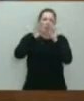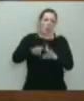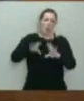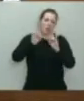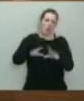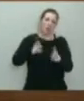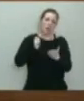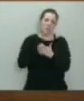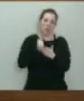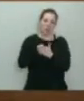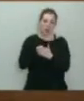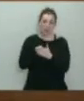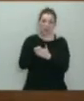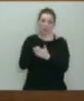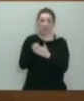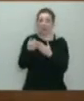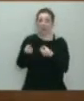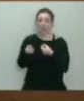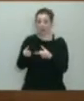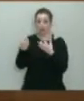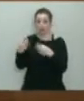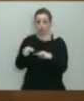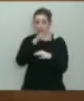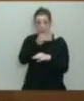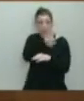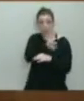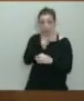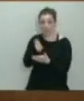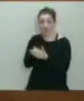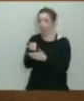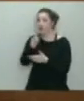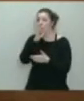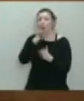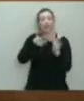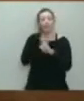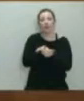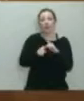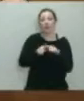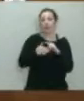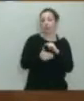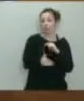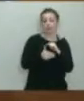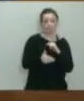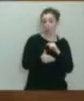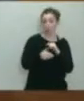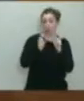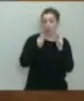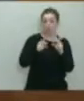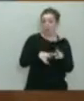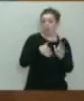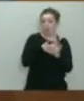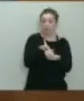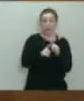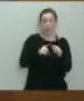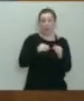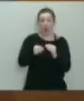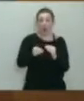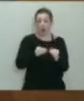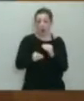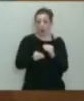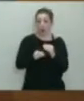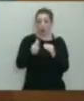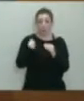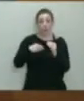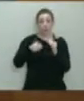gasto corriente con el recurso a la deuda, porque eso lo que hace es lastrar el futuro, lastrar a las posibilidades, los márgenes de maniobra de los gobiernos